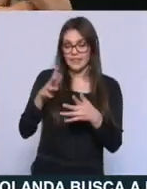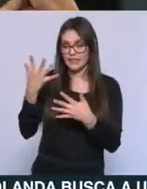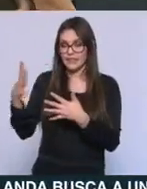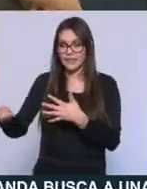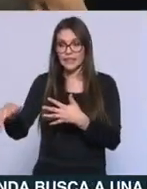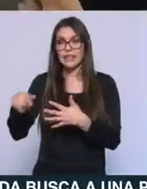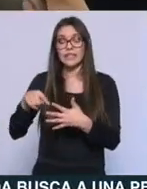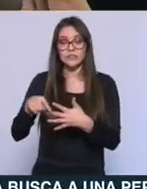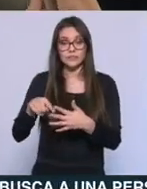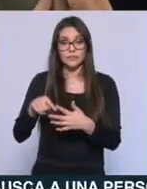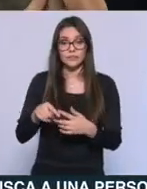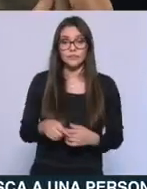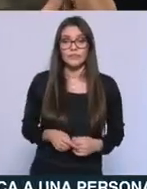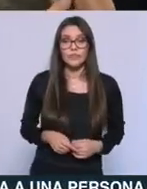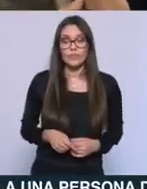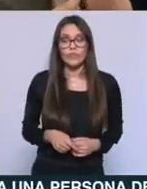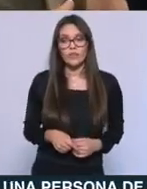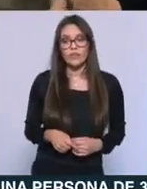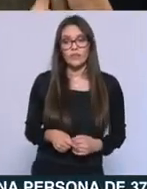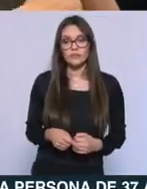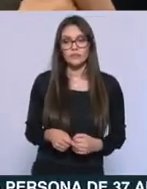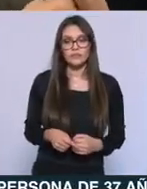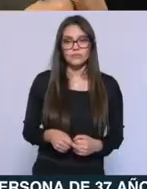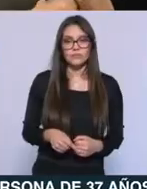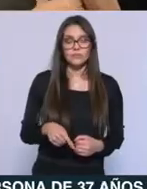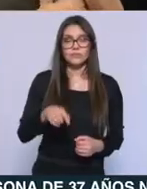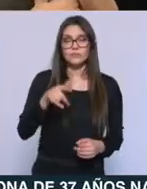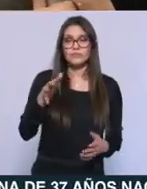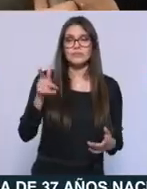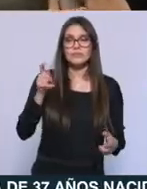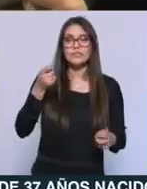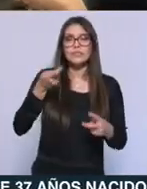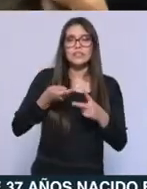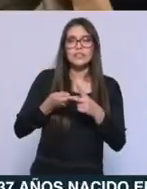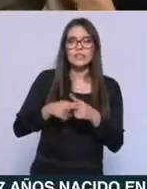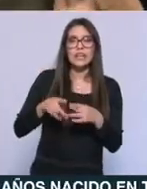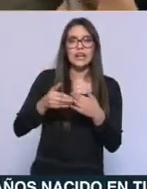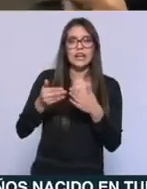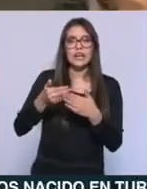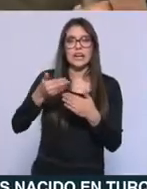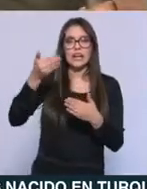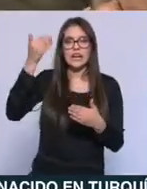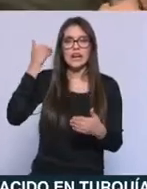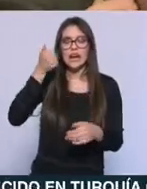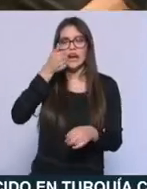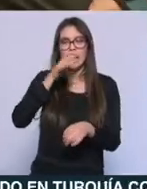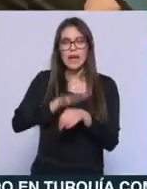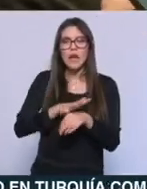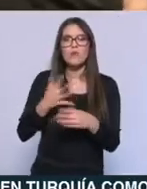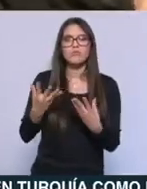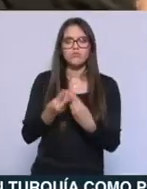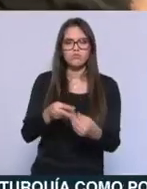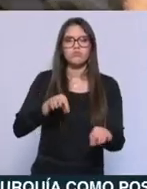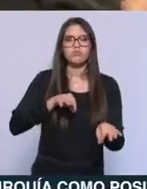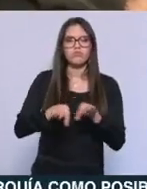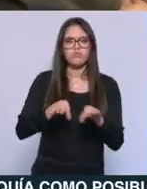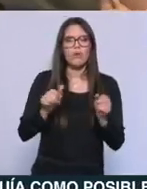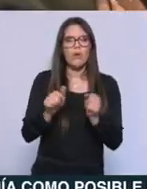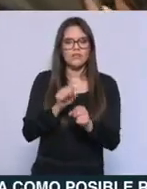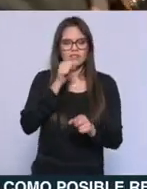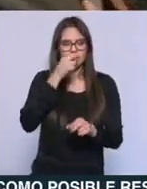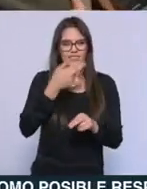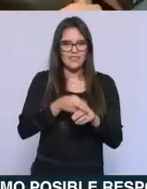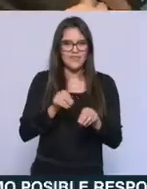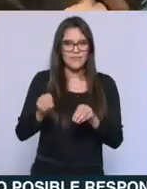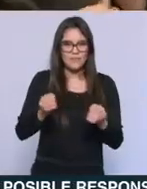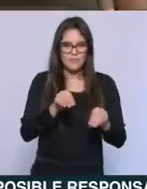andén. Desde un inicio, desde que llegamos a la administración, trabajamos conjuntamente con el secretario de